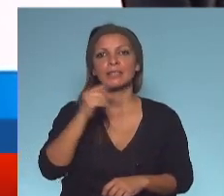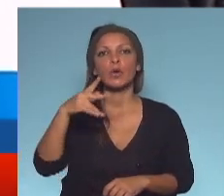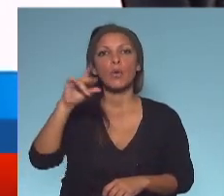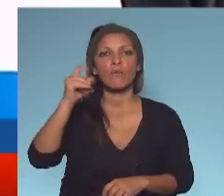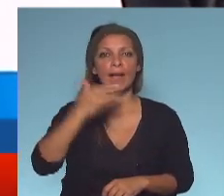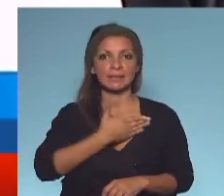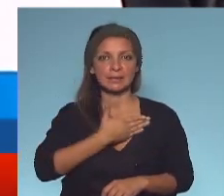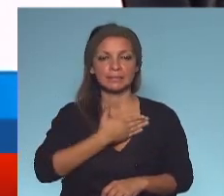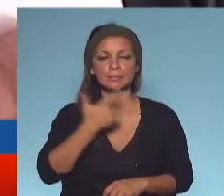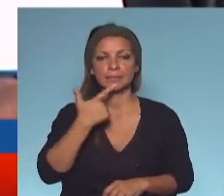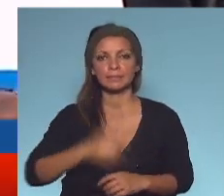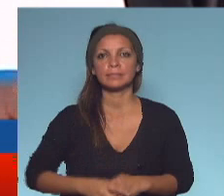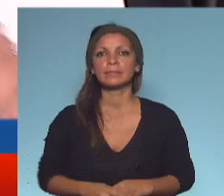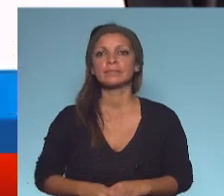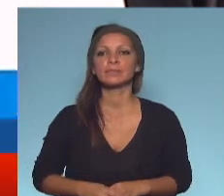Desarrollo Productivo.